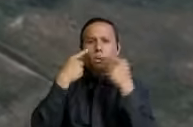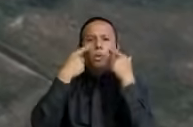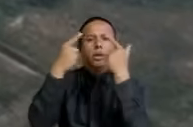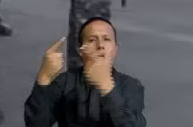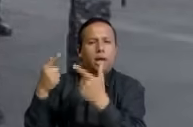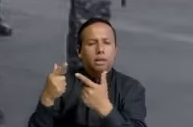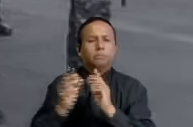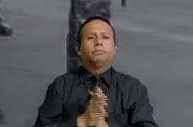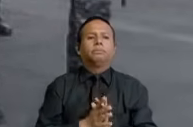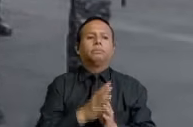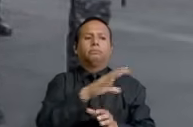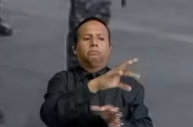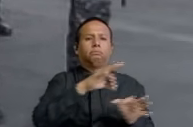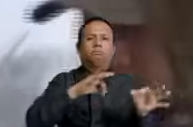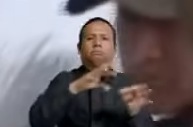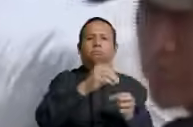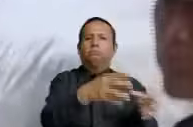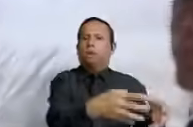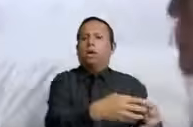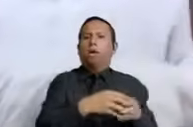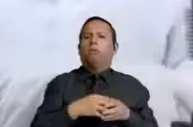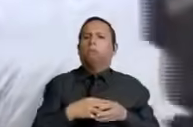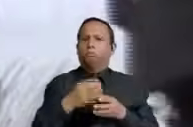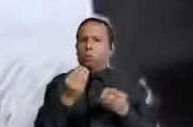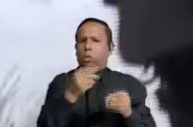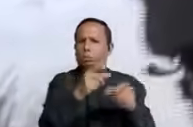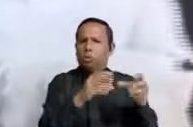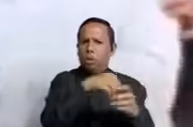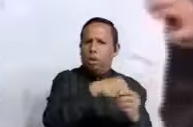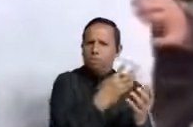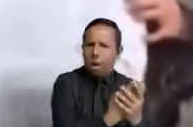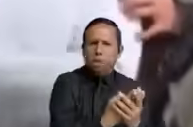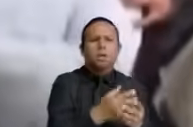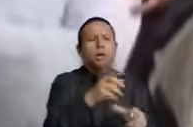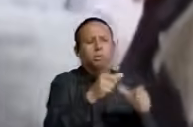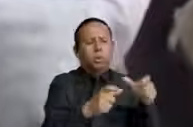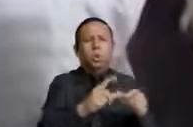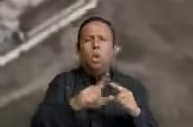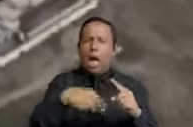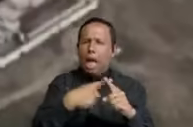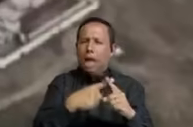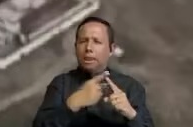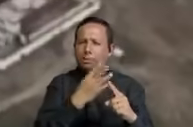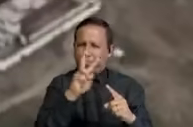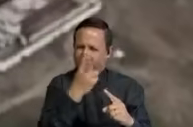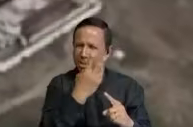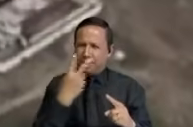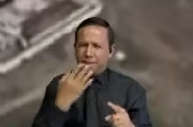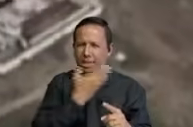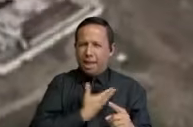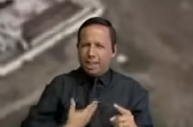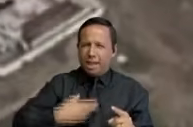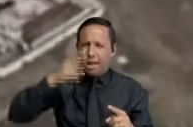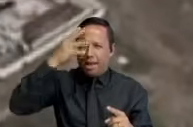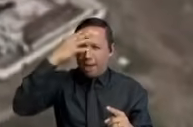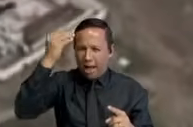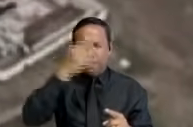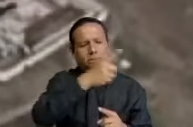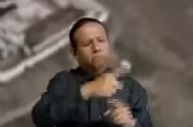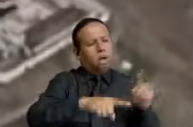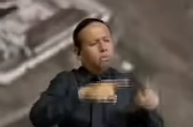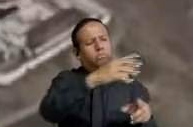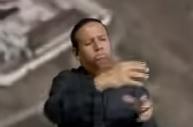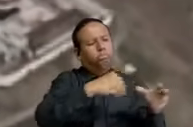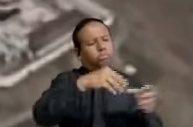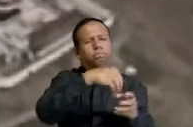ellos al exvicepresidente Jorge glas también al exasambleísta Pablo muentes y líderes de grupos selectivos o sujetos peligrosos a